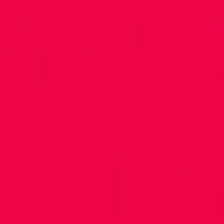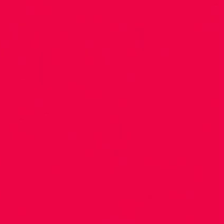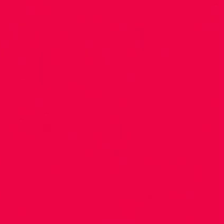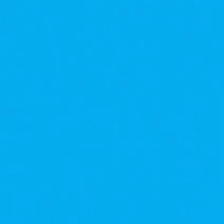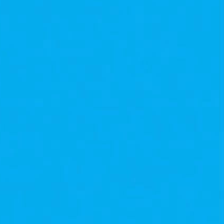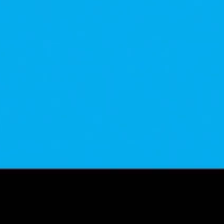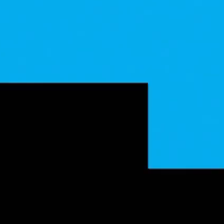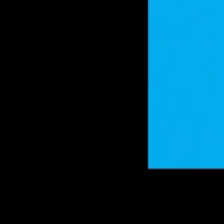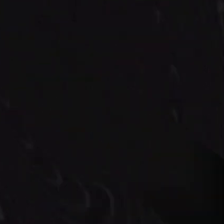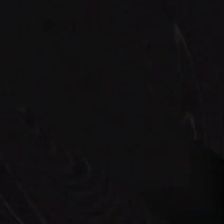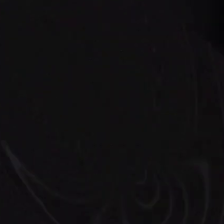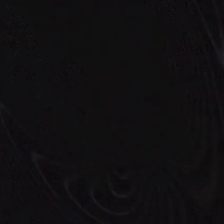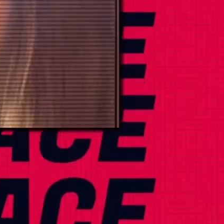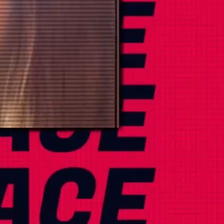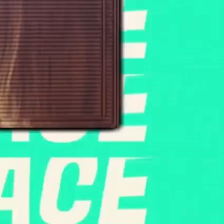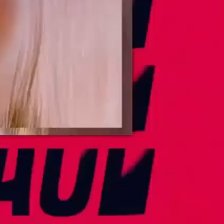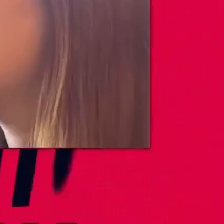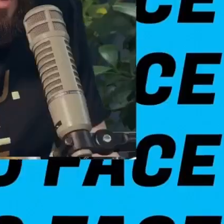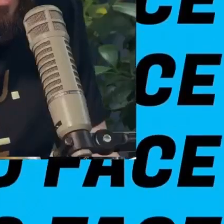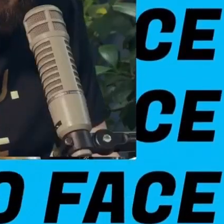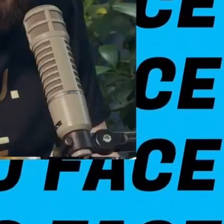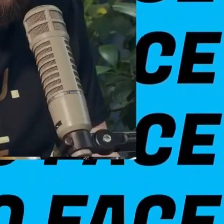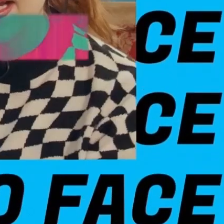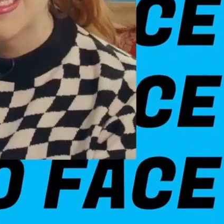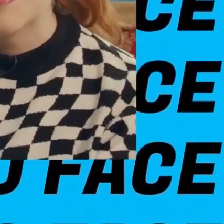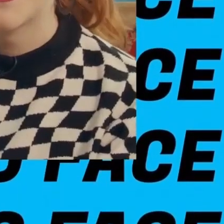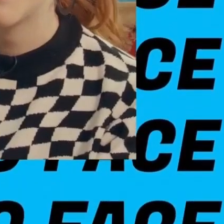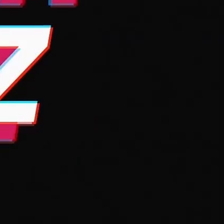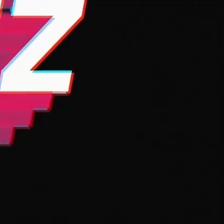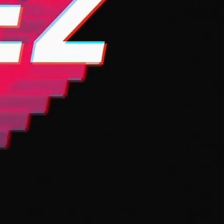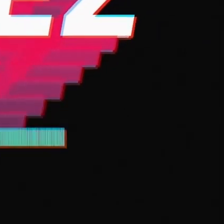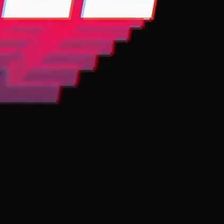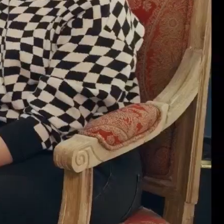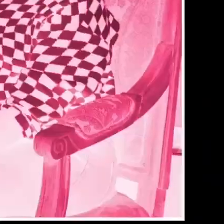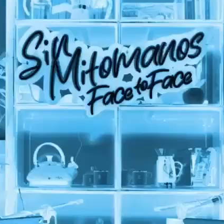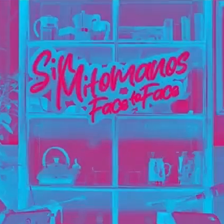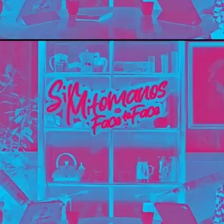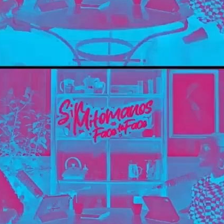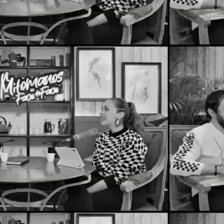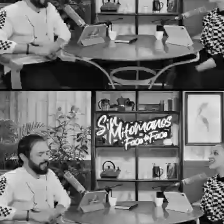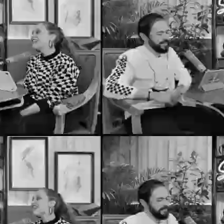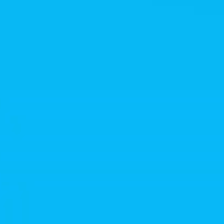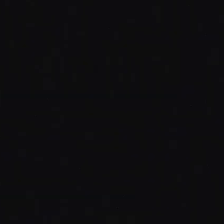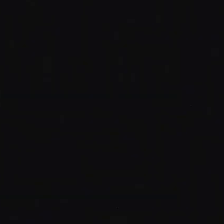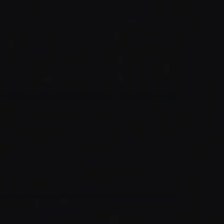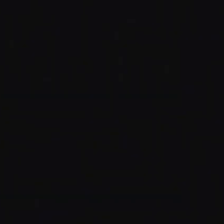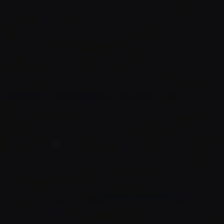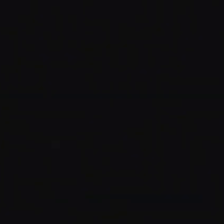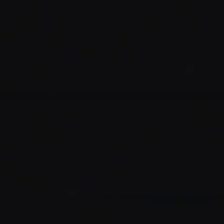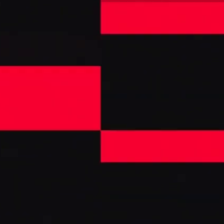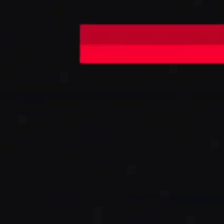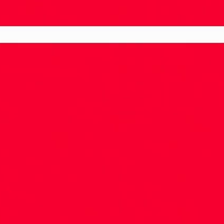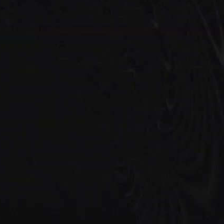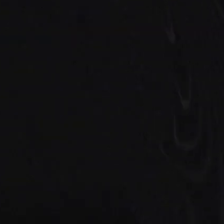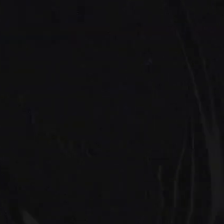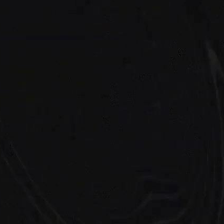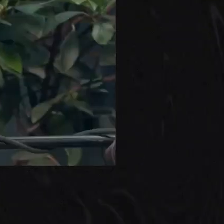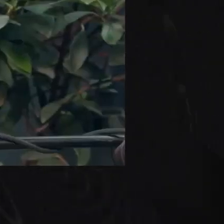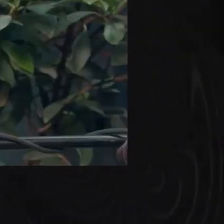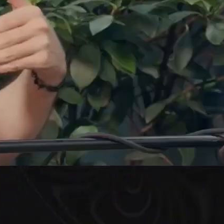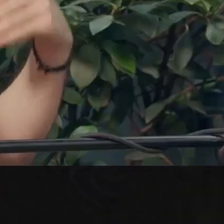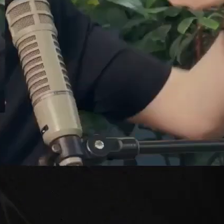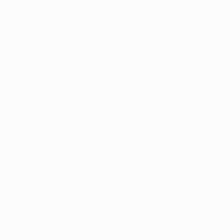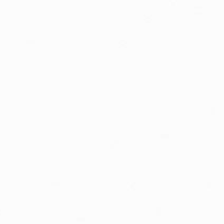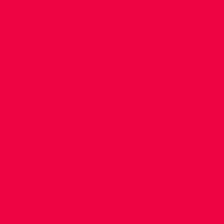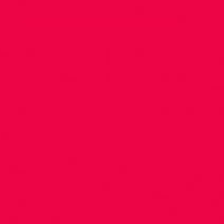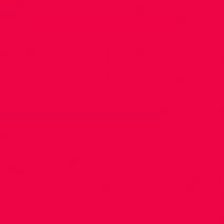Una nueva temporada Face to Face. Con los pastores Juan Sebastián y Anita. Abordando temas actuales